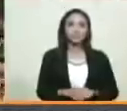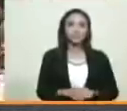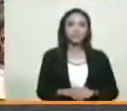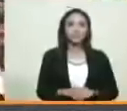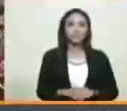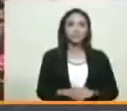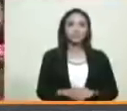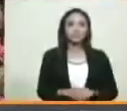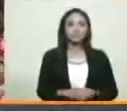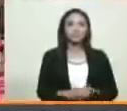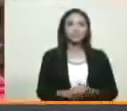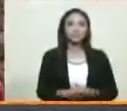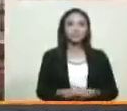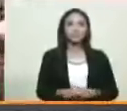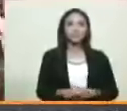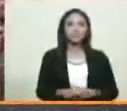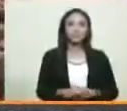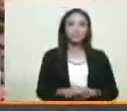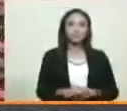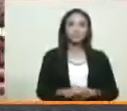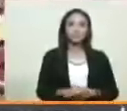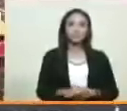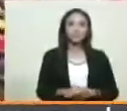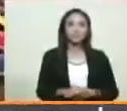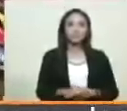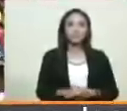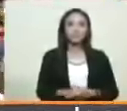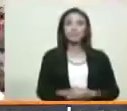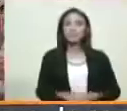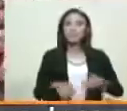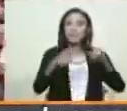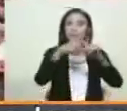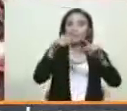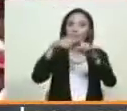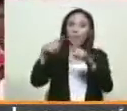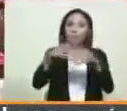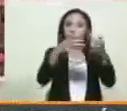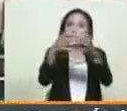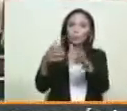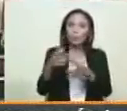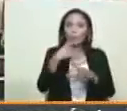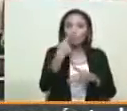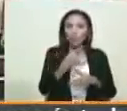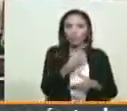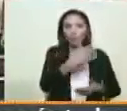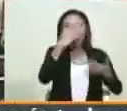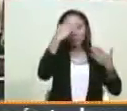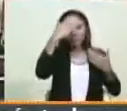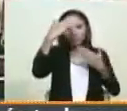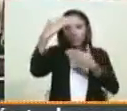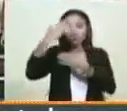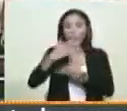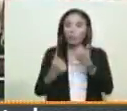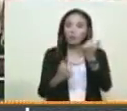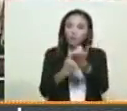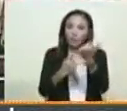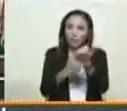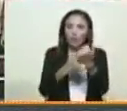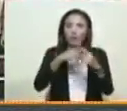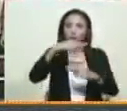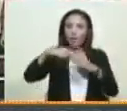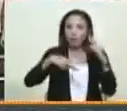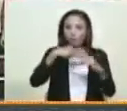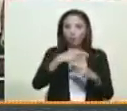Podemos, al Movimiento Evangélico Ora, al Movimiento Revolucionario Tupamaro,